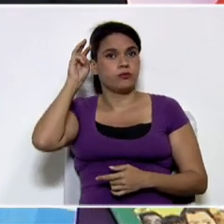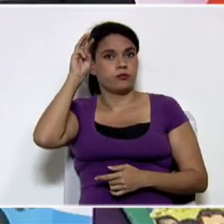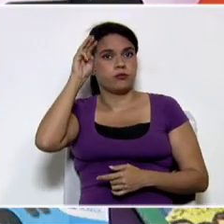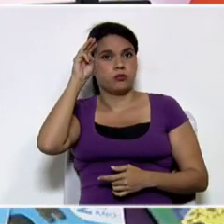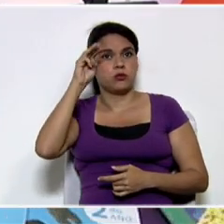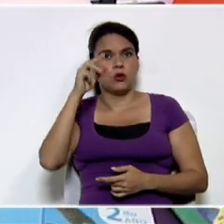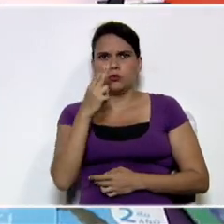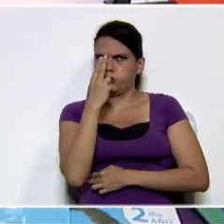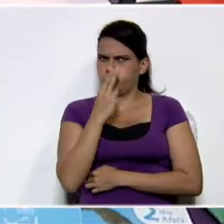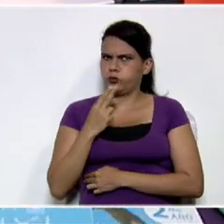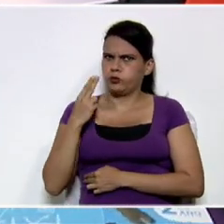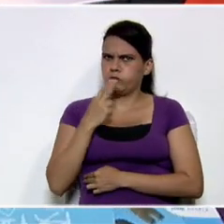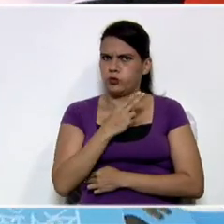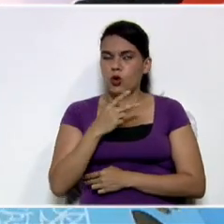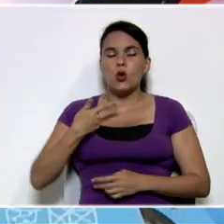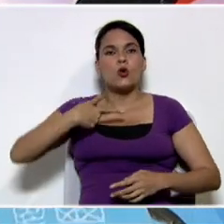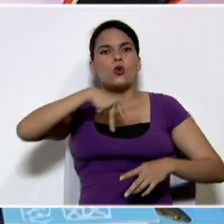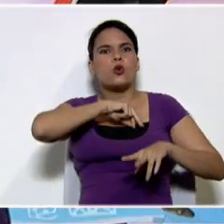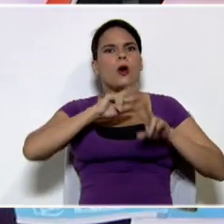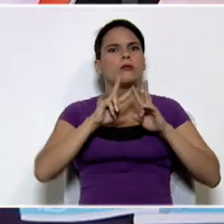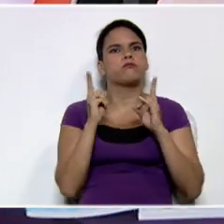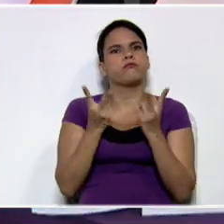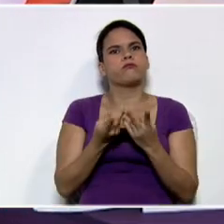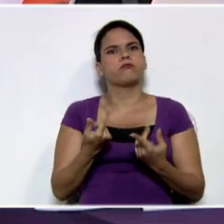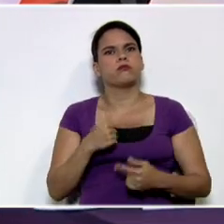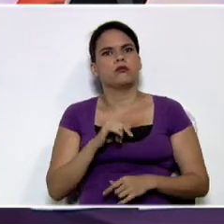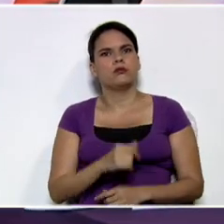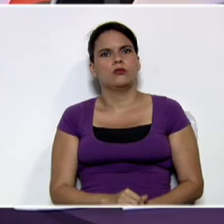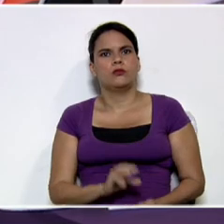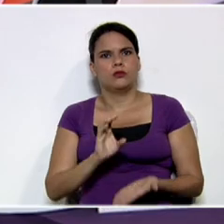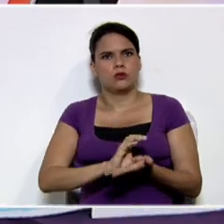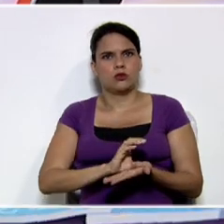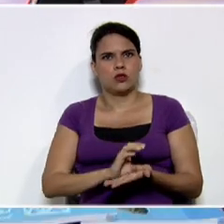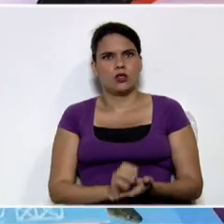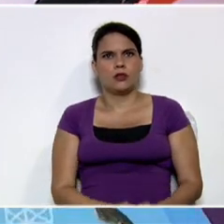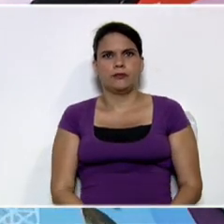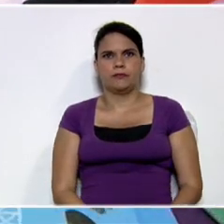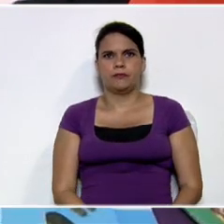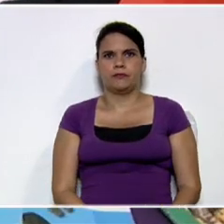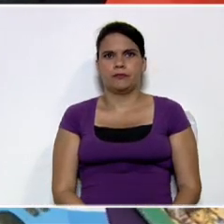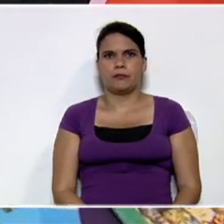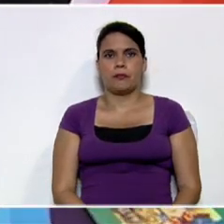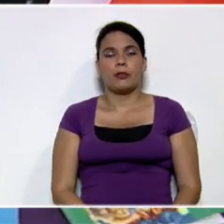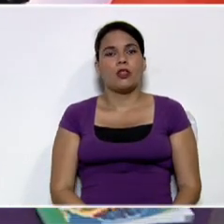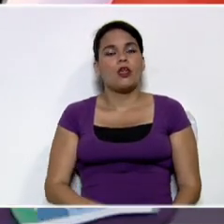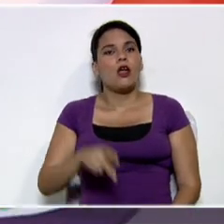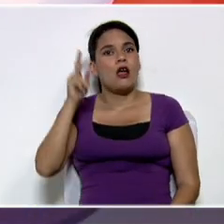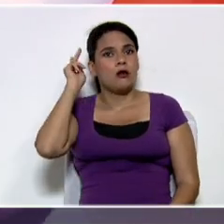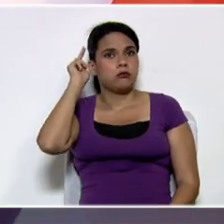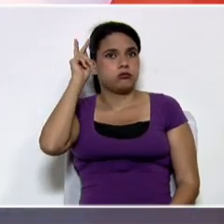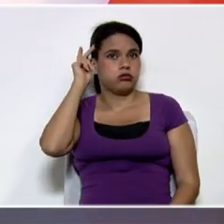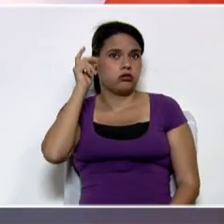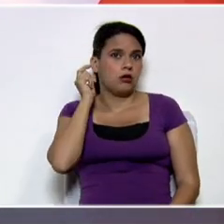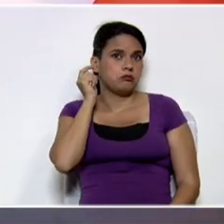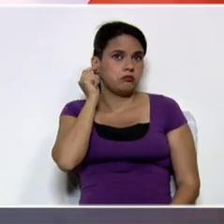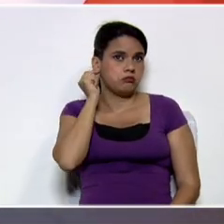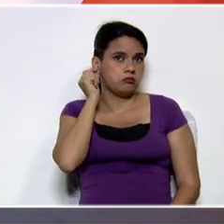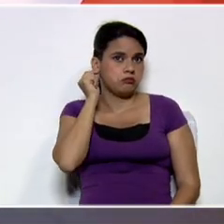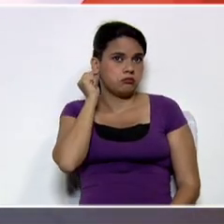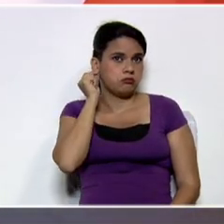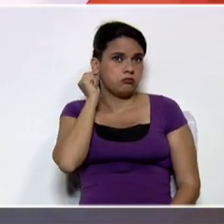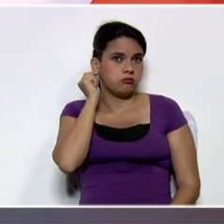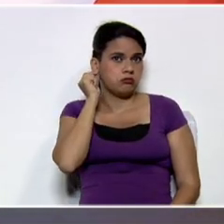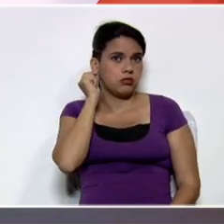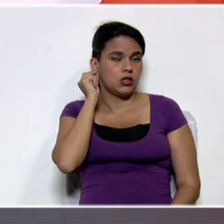muy comprometidos con nuestros valores ciudadanos y se trata de la profesora Noelia Molina, la profesora María